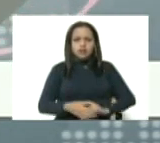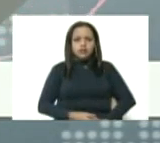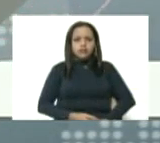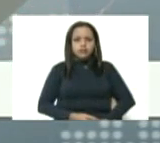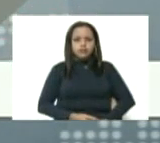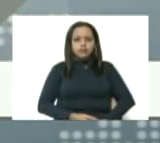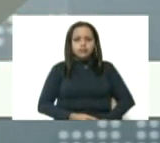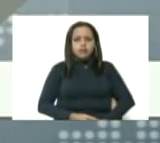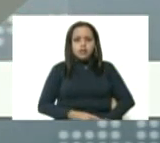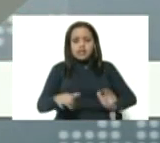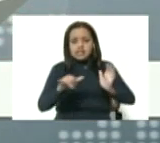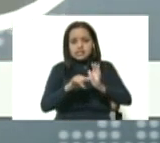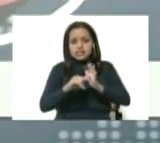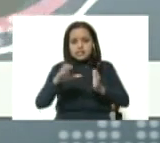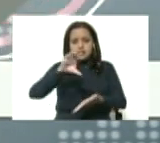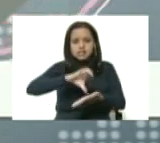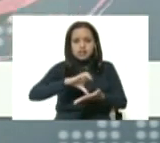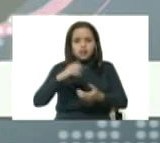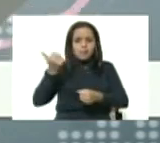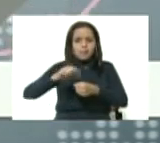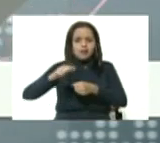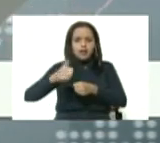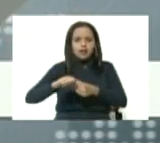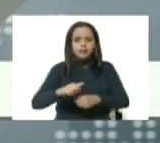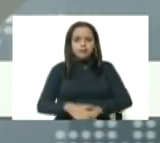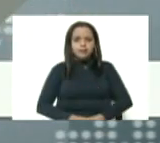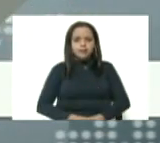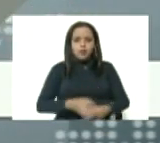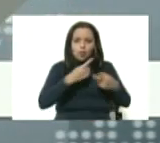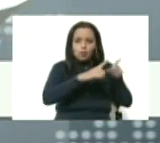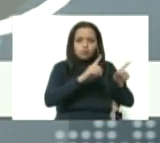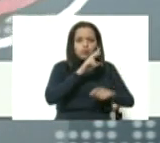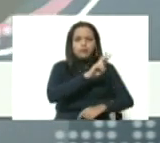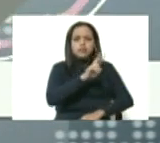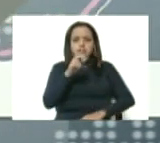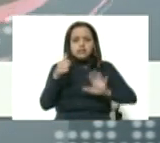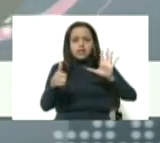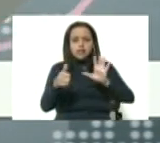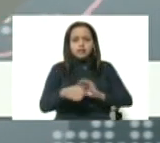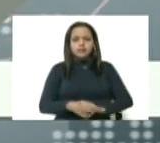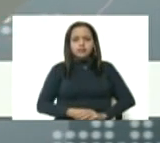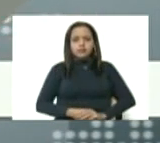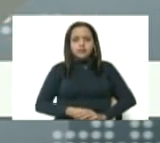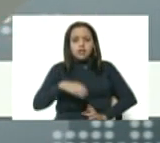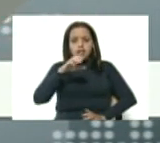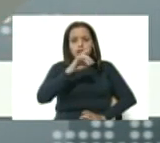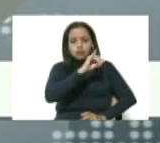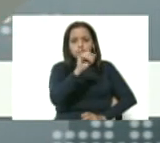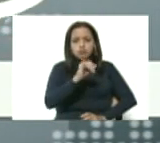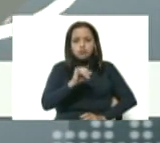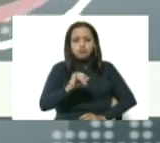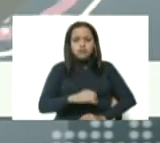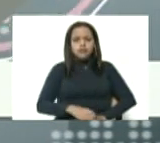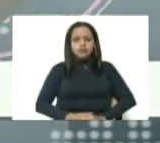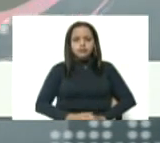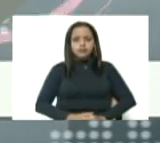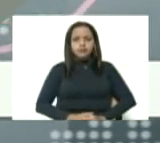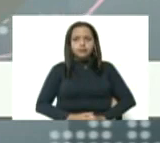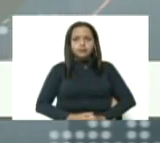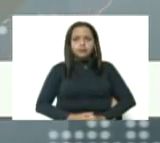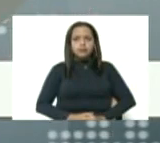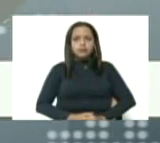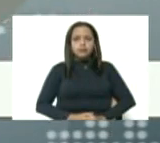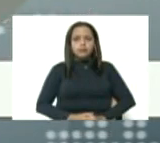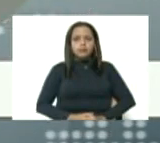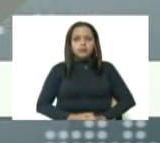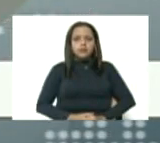central de Maracay. Otros 26 casos del estado Zulia son de municipios fuera del foco del caso